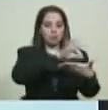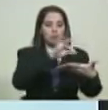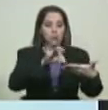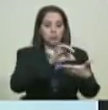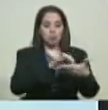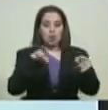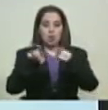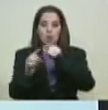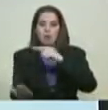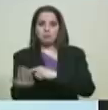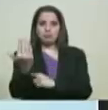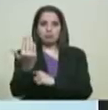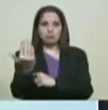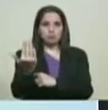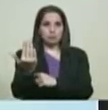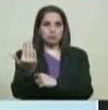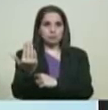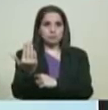emitir.